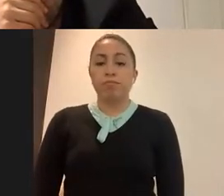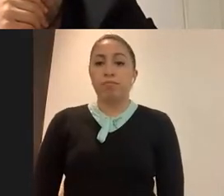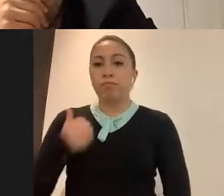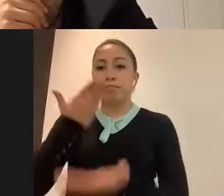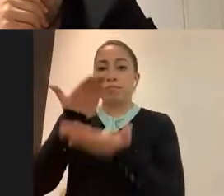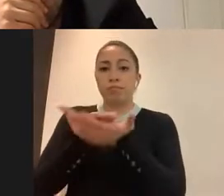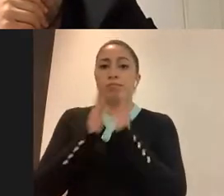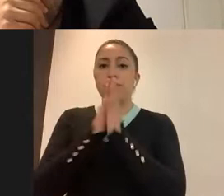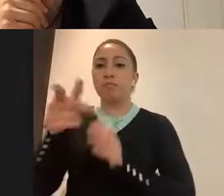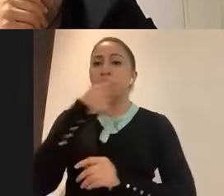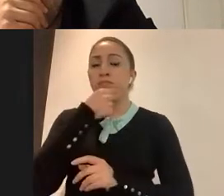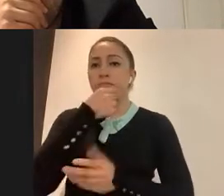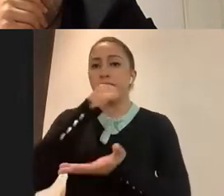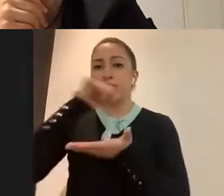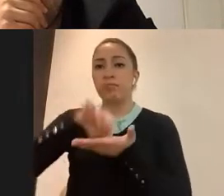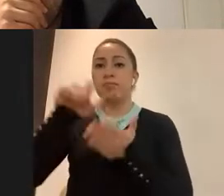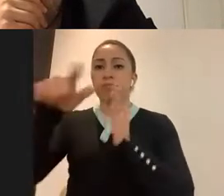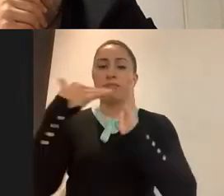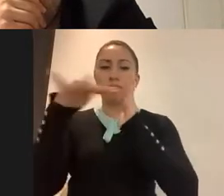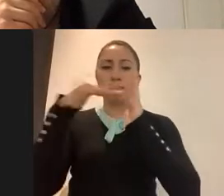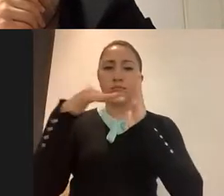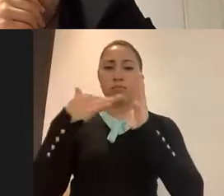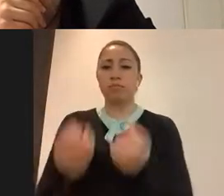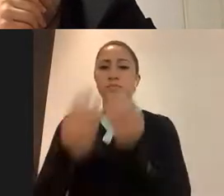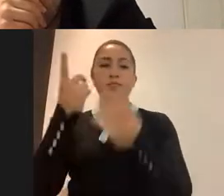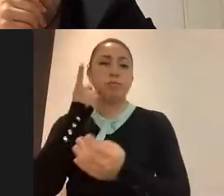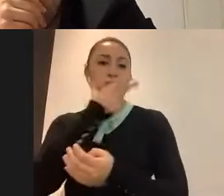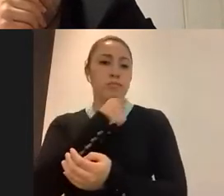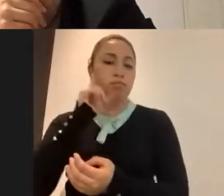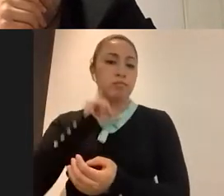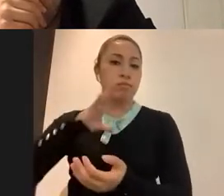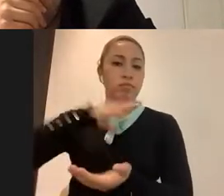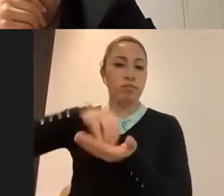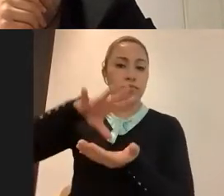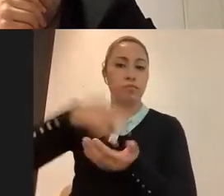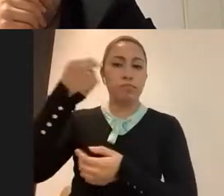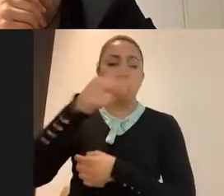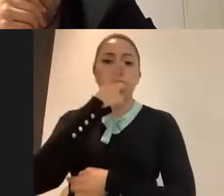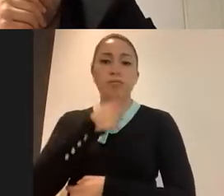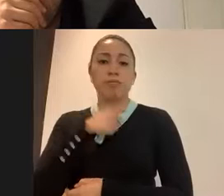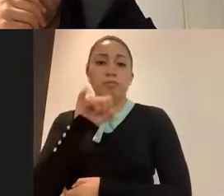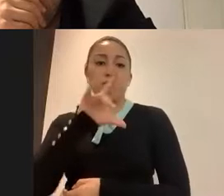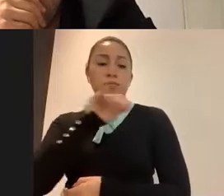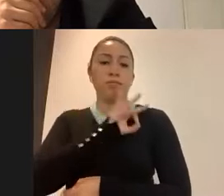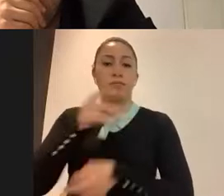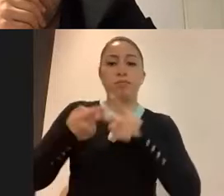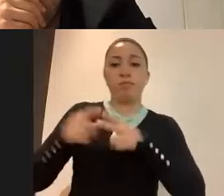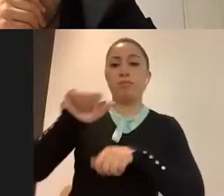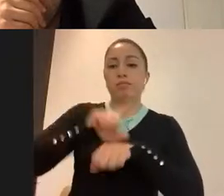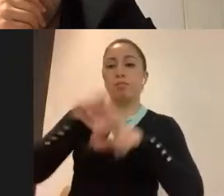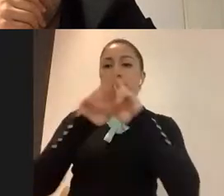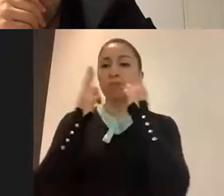al secretario de lectura de la lista de asistencia, quienes se encuentran en esta reunión, y os informe de la verificación de quórum. Adelante, Eliseo